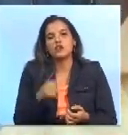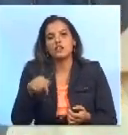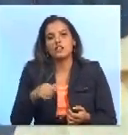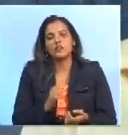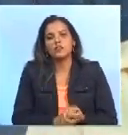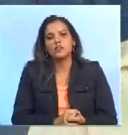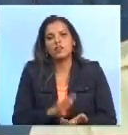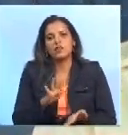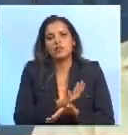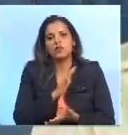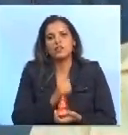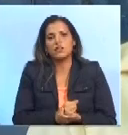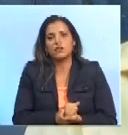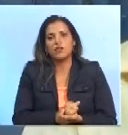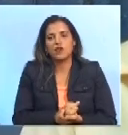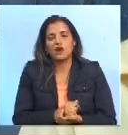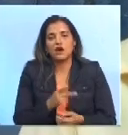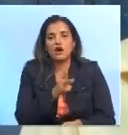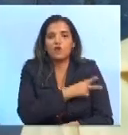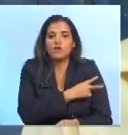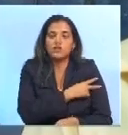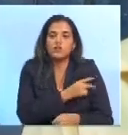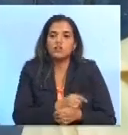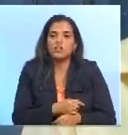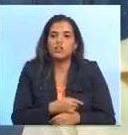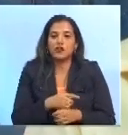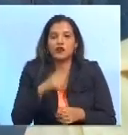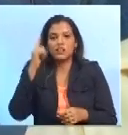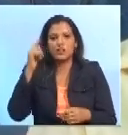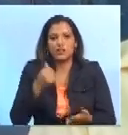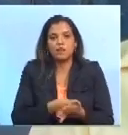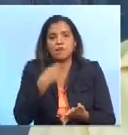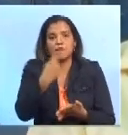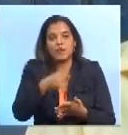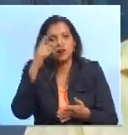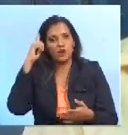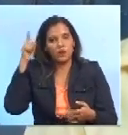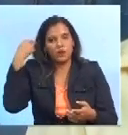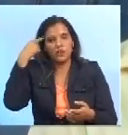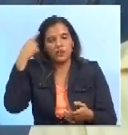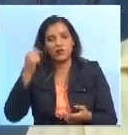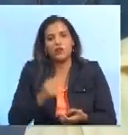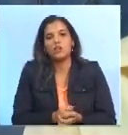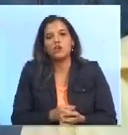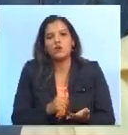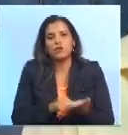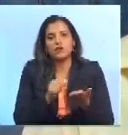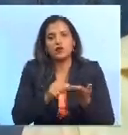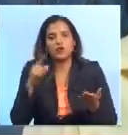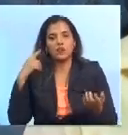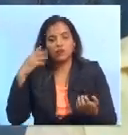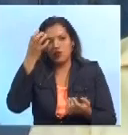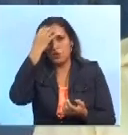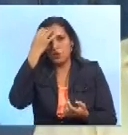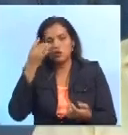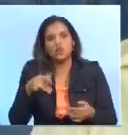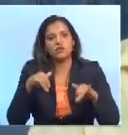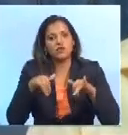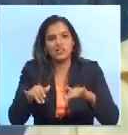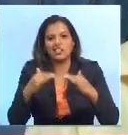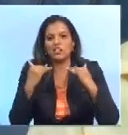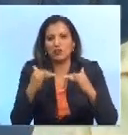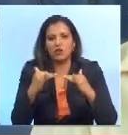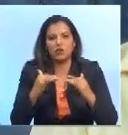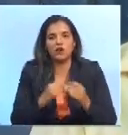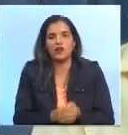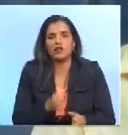educativa. Los profesores de la institución, primero, que son pagados por el Estado, por el Ministerio de Educación, por lo tanto la permanencia de ellos es exactamente